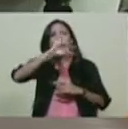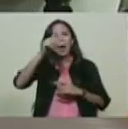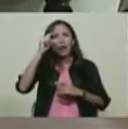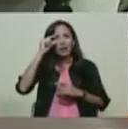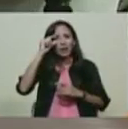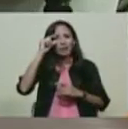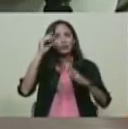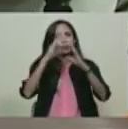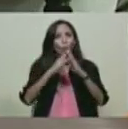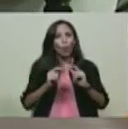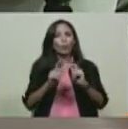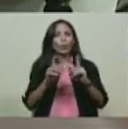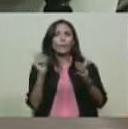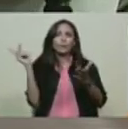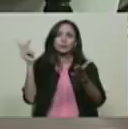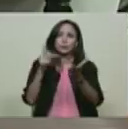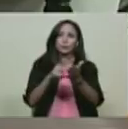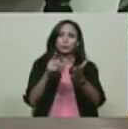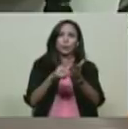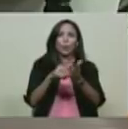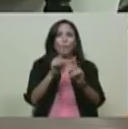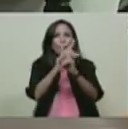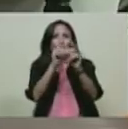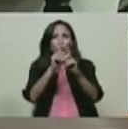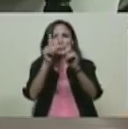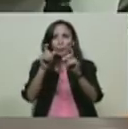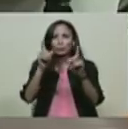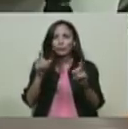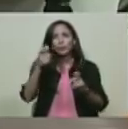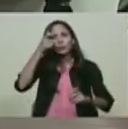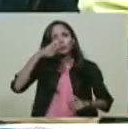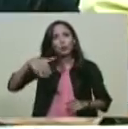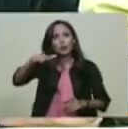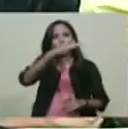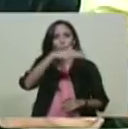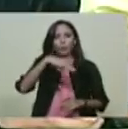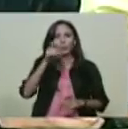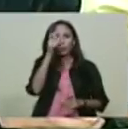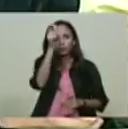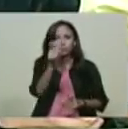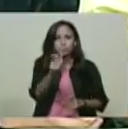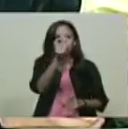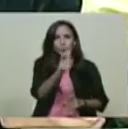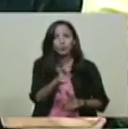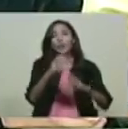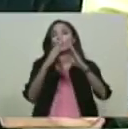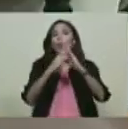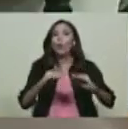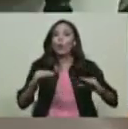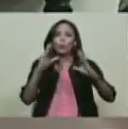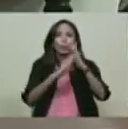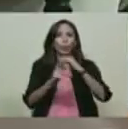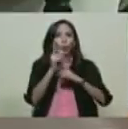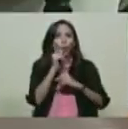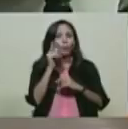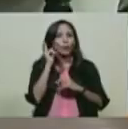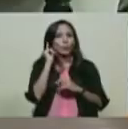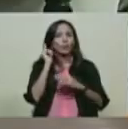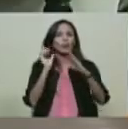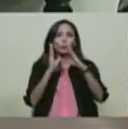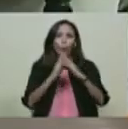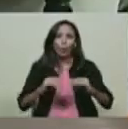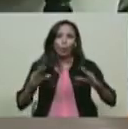consulta, participación popular. Todos, yo les renuevo esa orden del comandante